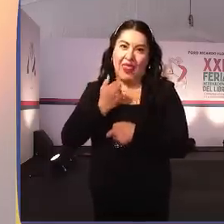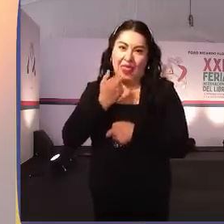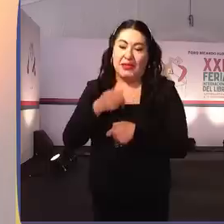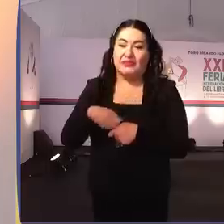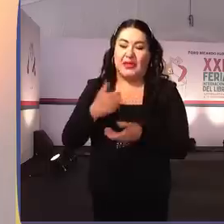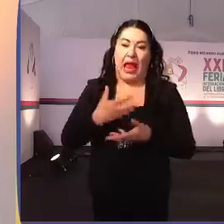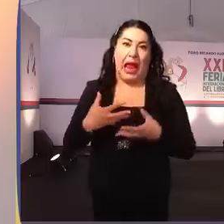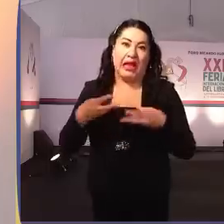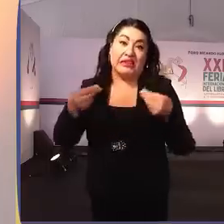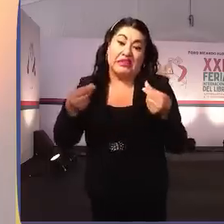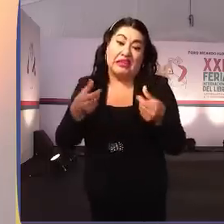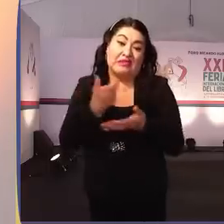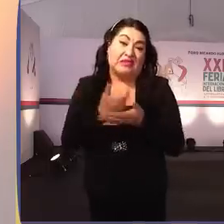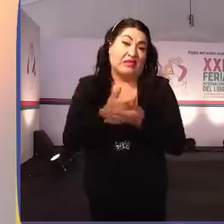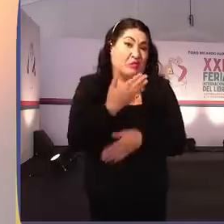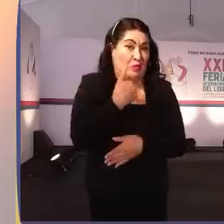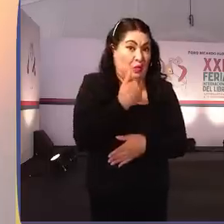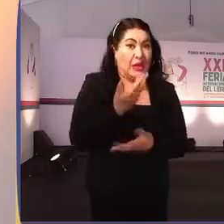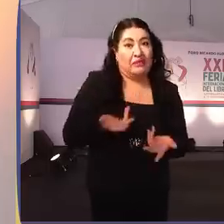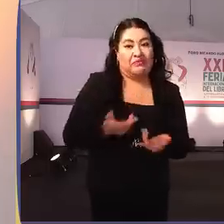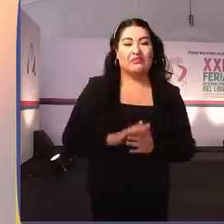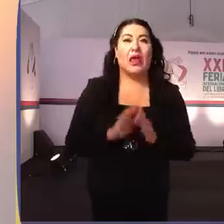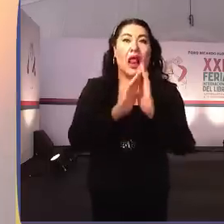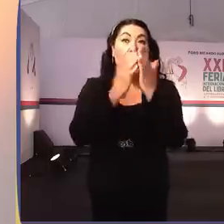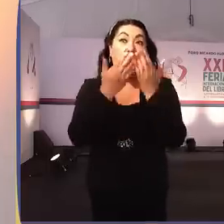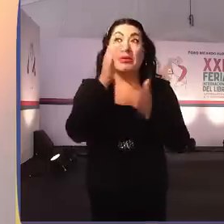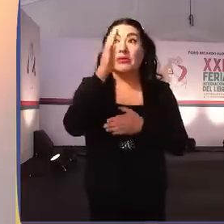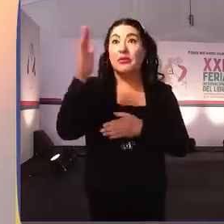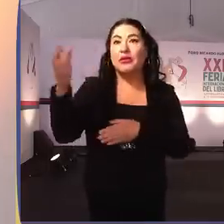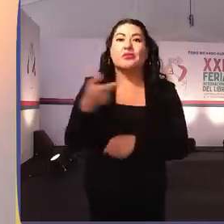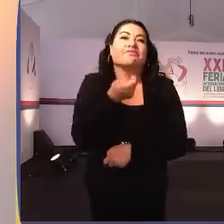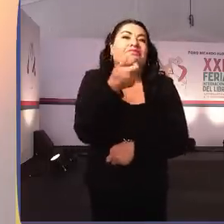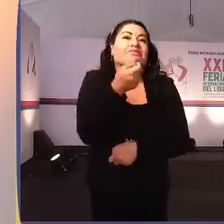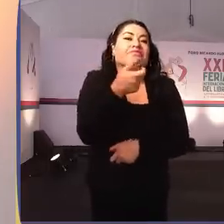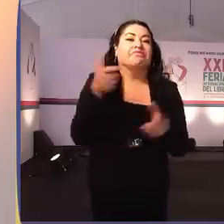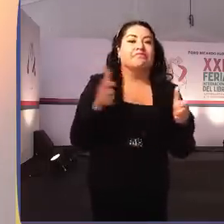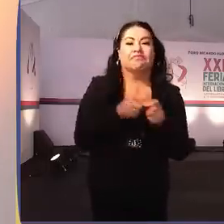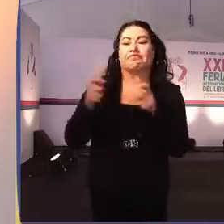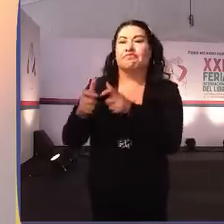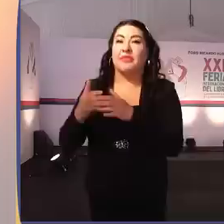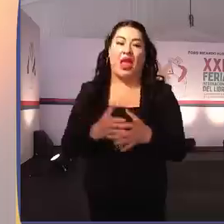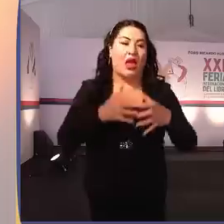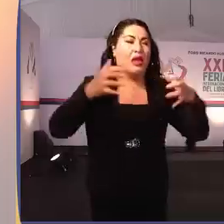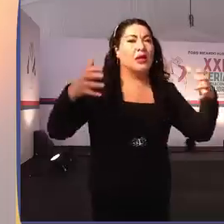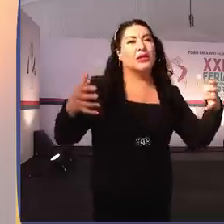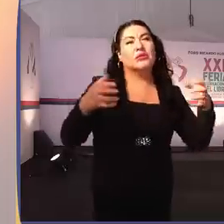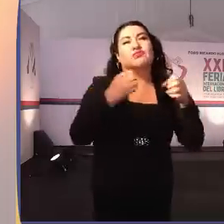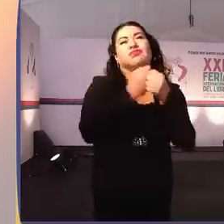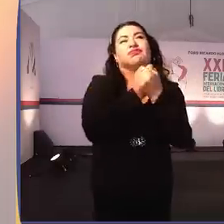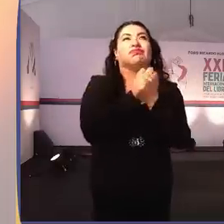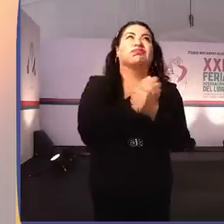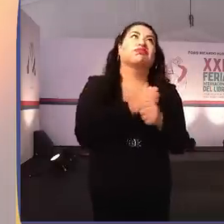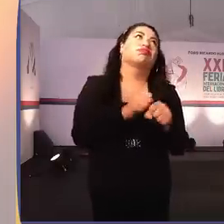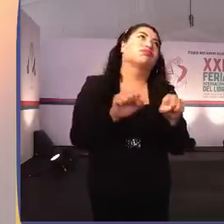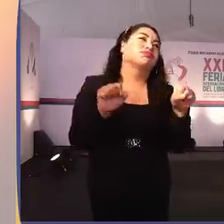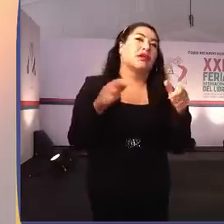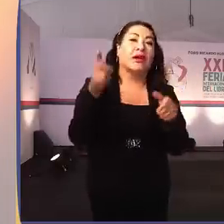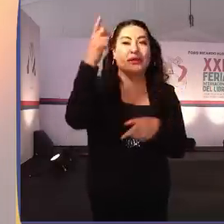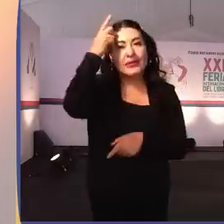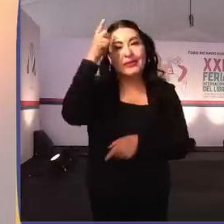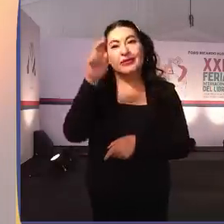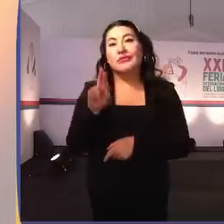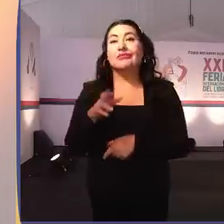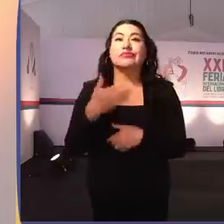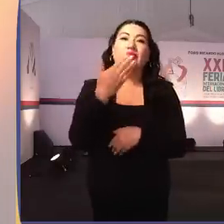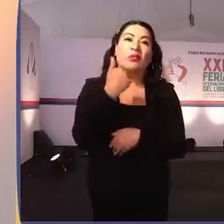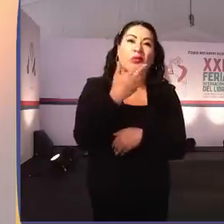no tengo. Las librerías son pocas y luego las grandes, pues aburren porque no hay director.